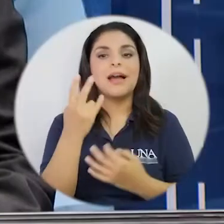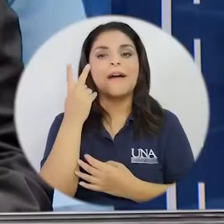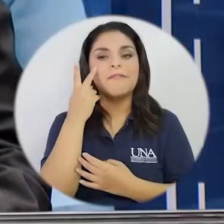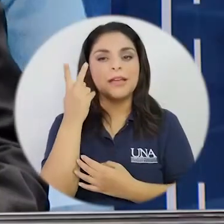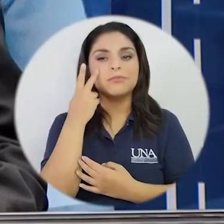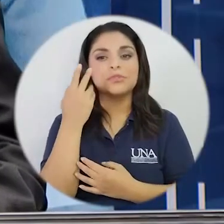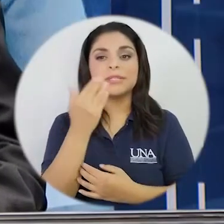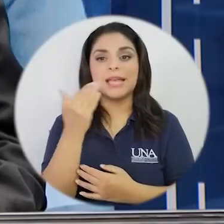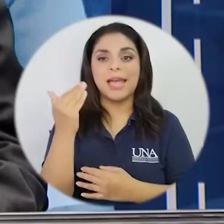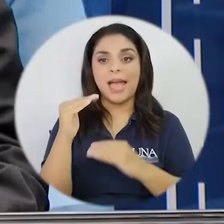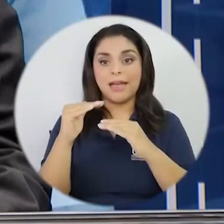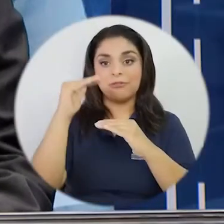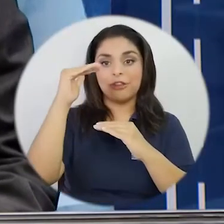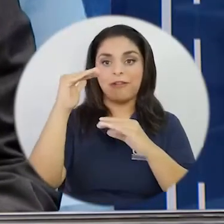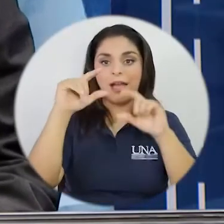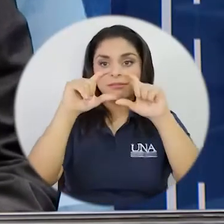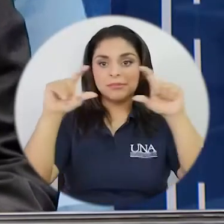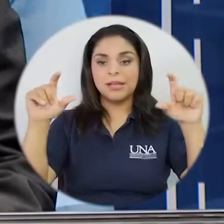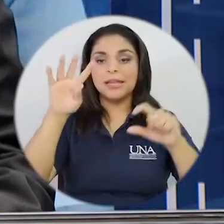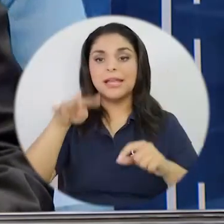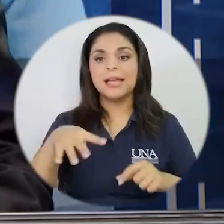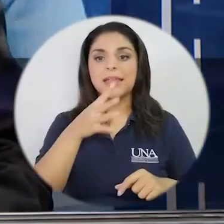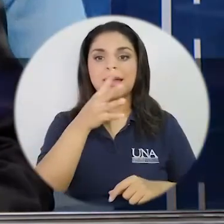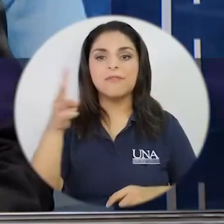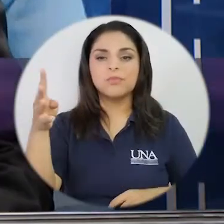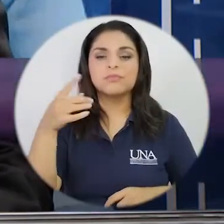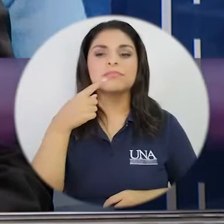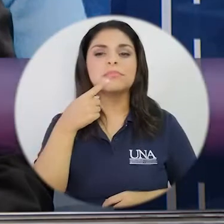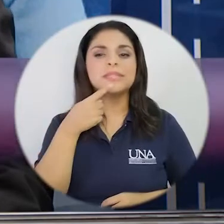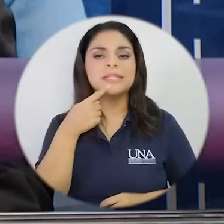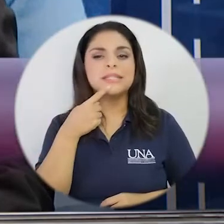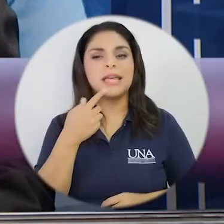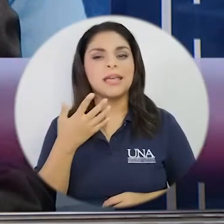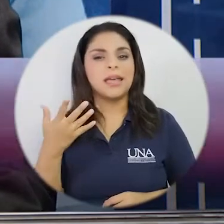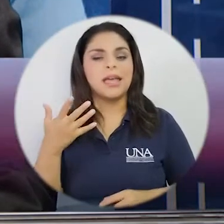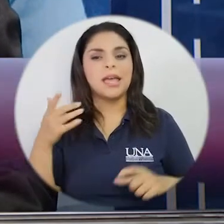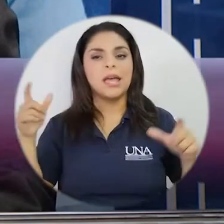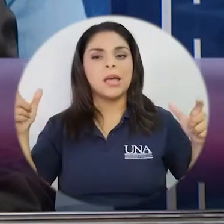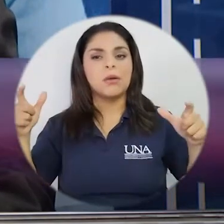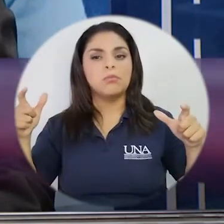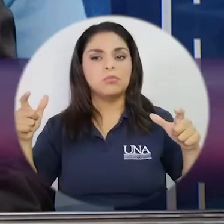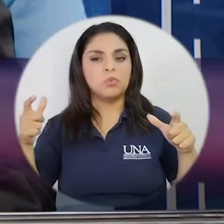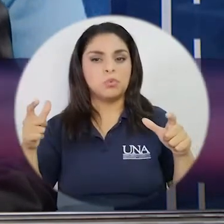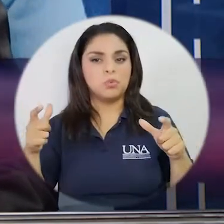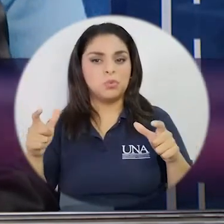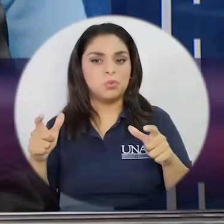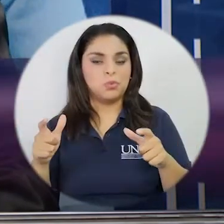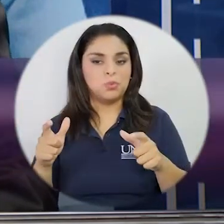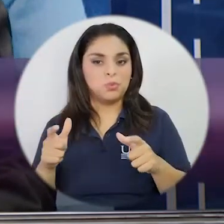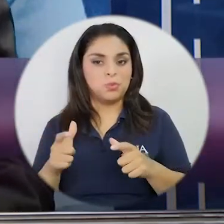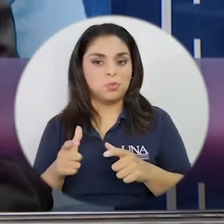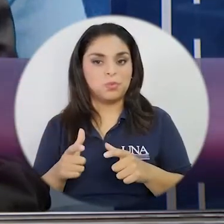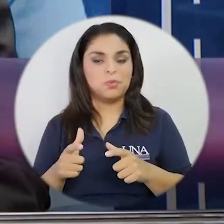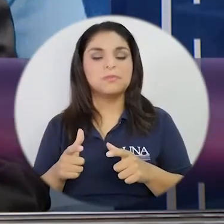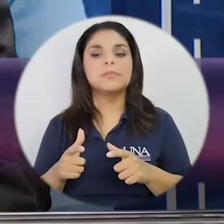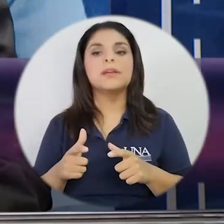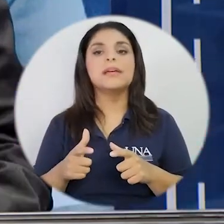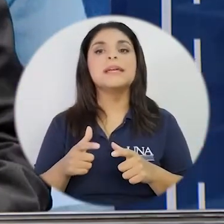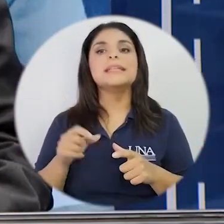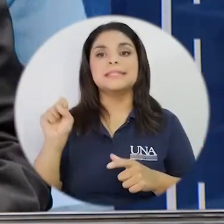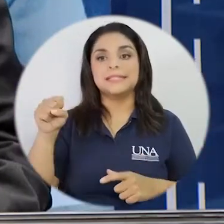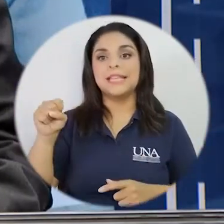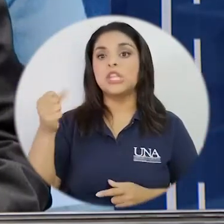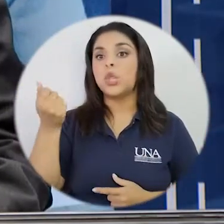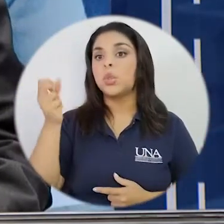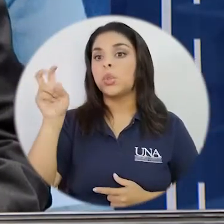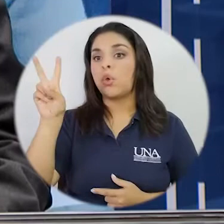vivienda, vemos que en la parte superior en el gráfico, vemos que viene con un comportamiento decreciente. Si bien